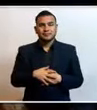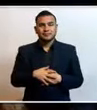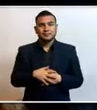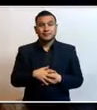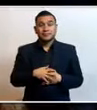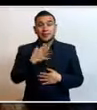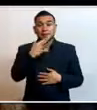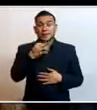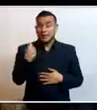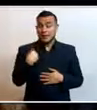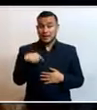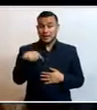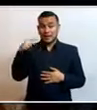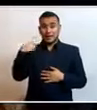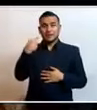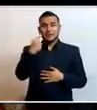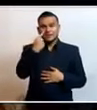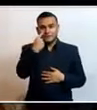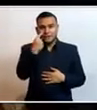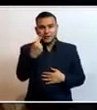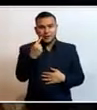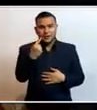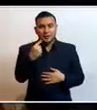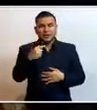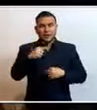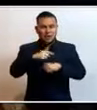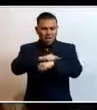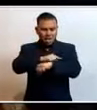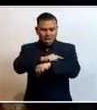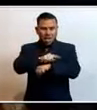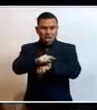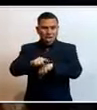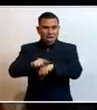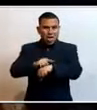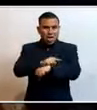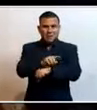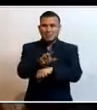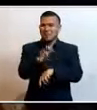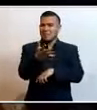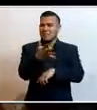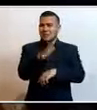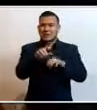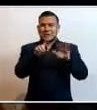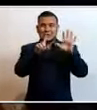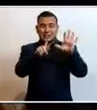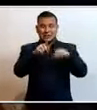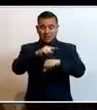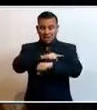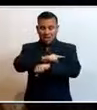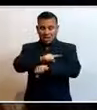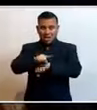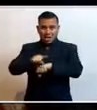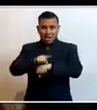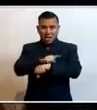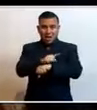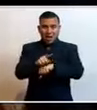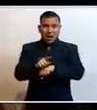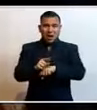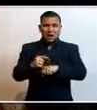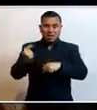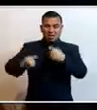Yo ayer escuchaba durante horas, aproximadamente 6 horas de